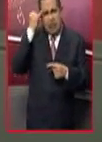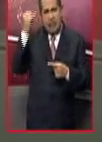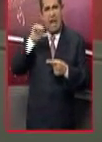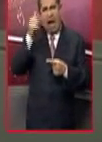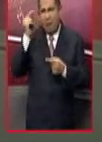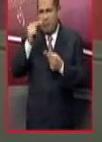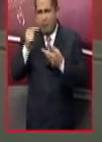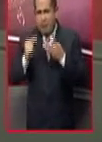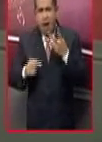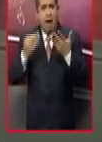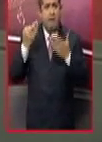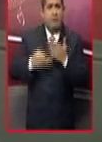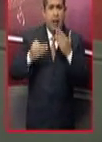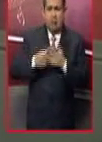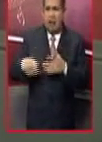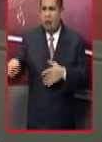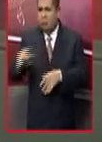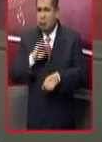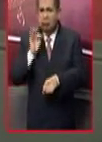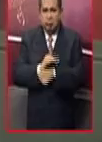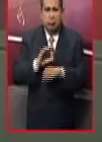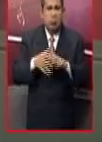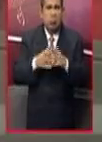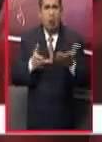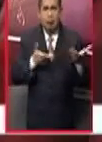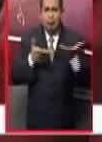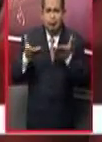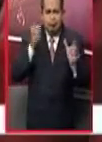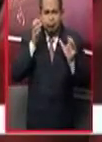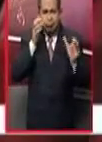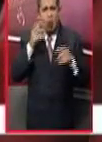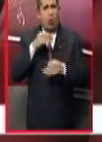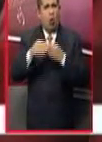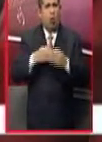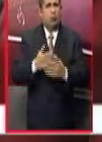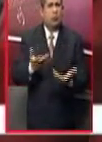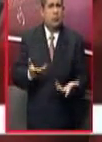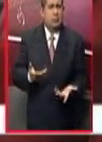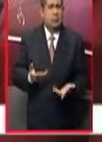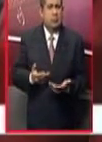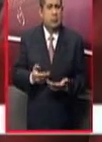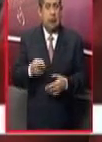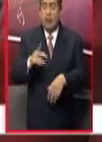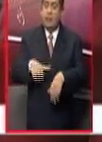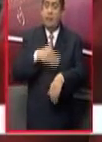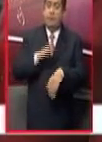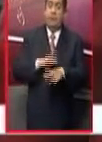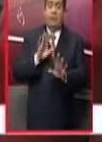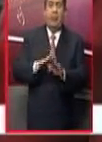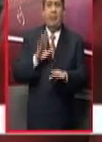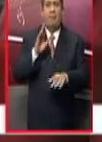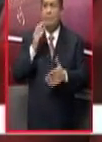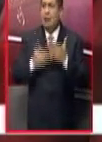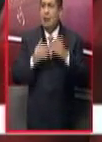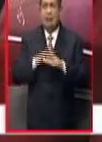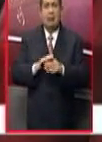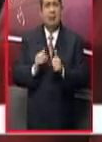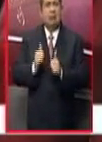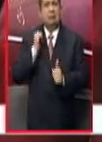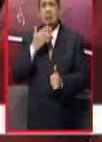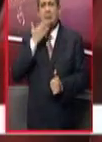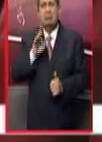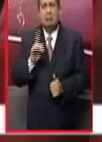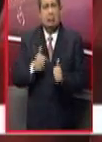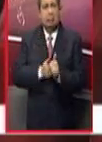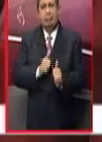materia ni escuchado a los defensores de las audiencias de los medios públicos. Han calificado la minuta como un retroceso. Han señalado